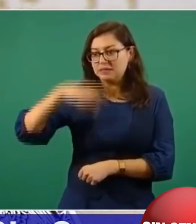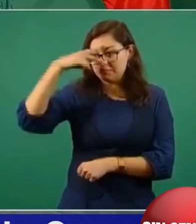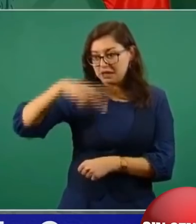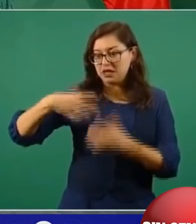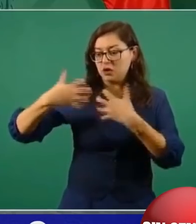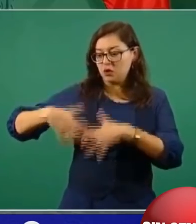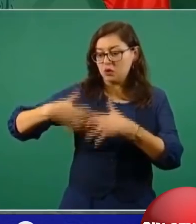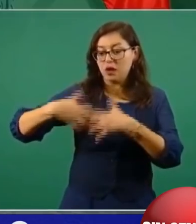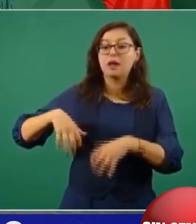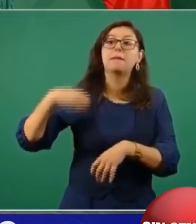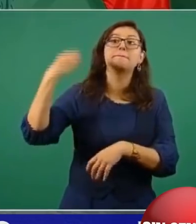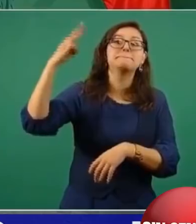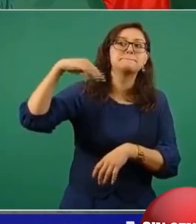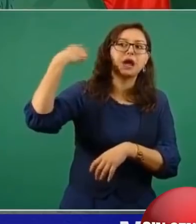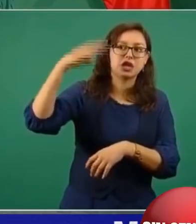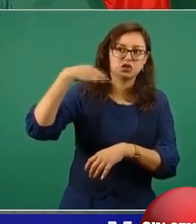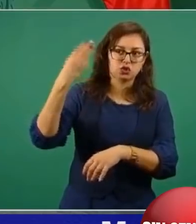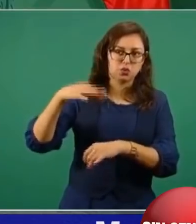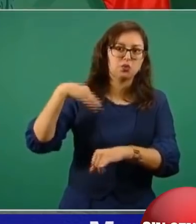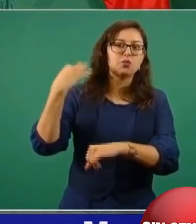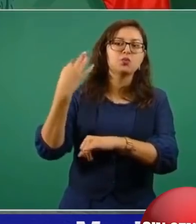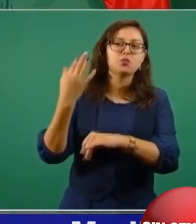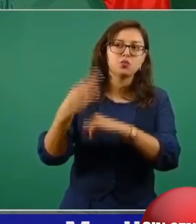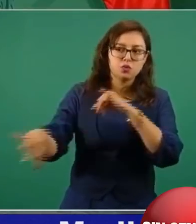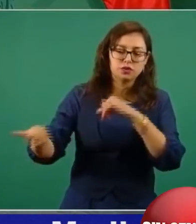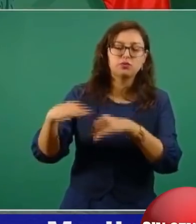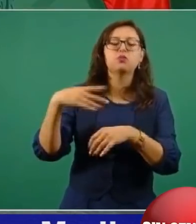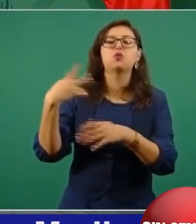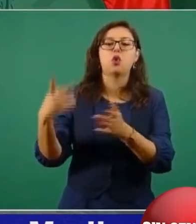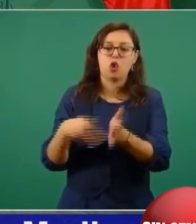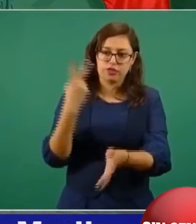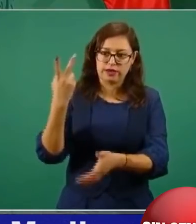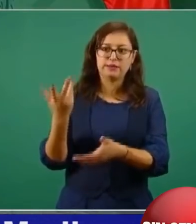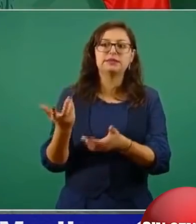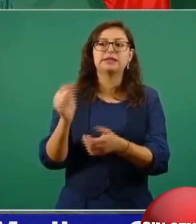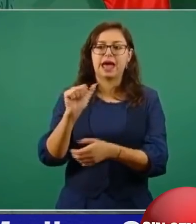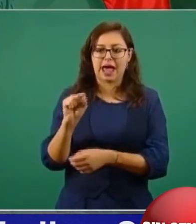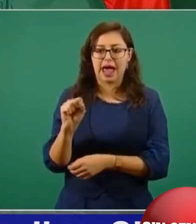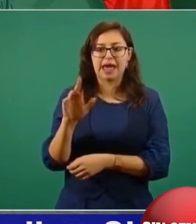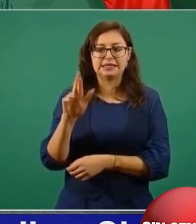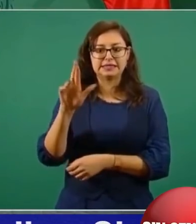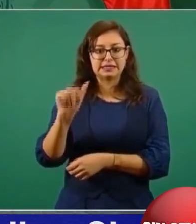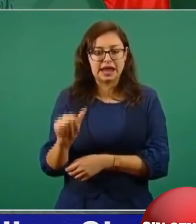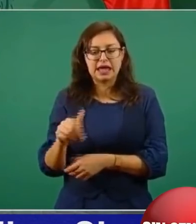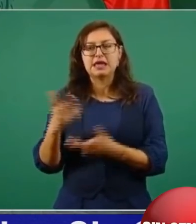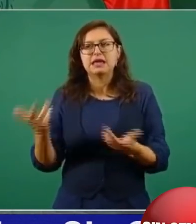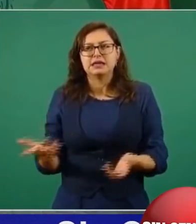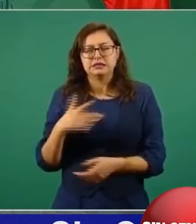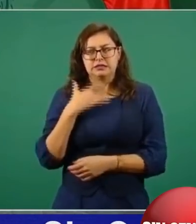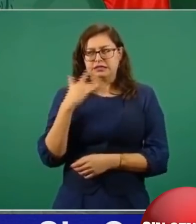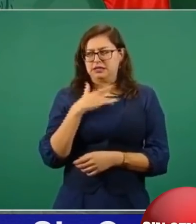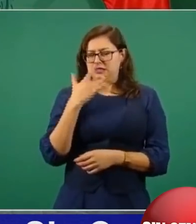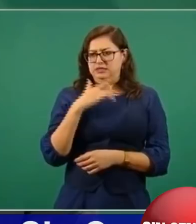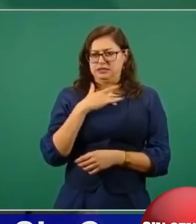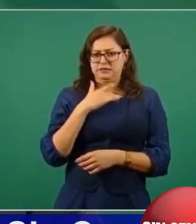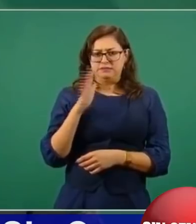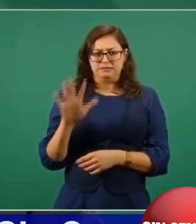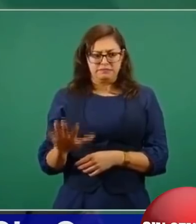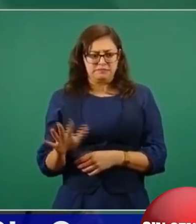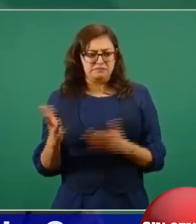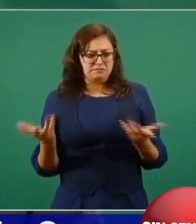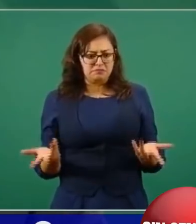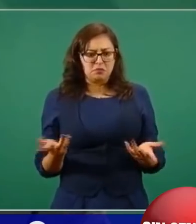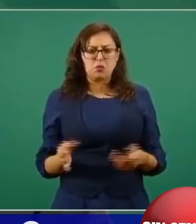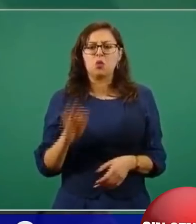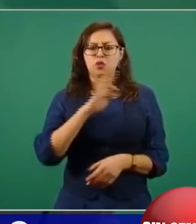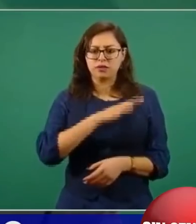para finales de marzo. Esto lo que nos permite es arrancar la fase 2 y preferimos arrancar la fase 2, sobre todo en las